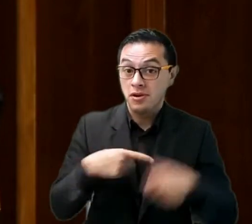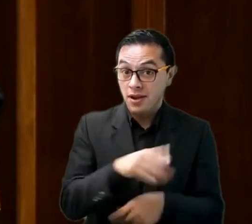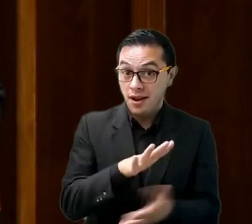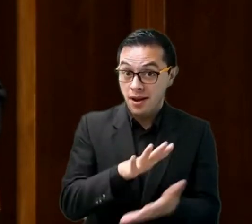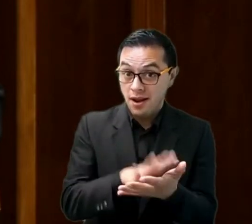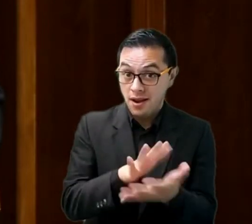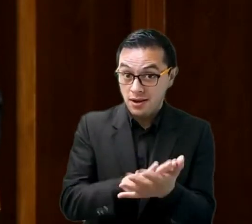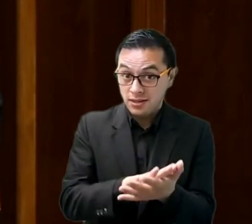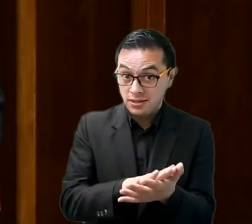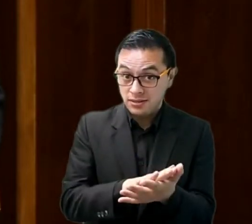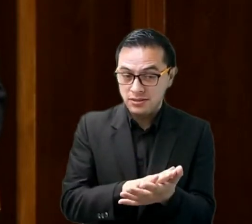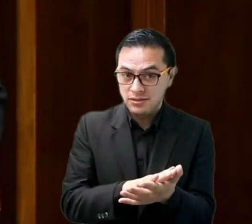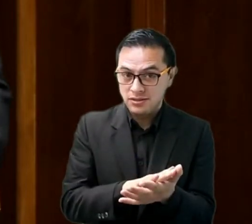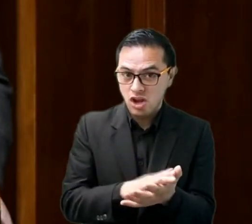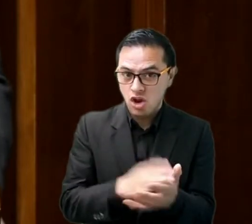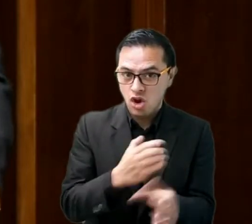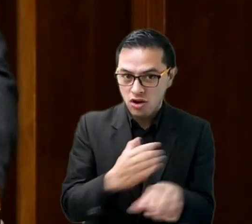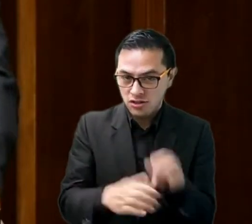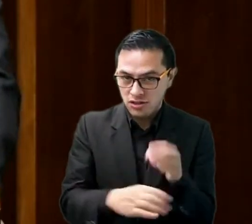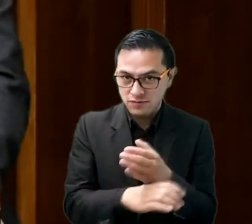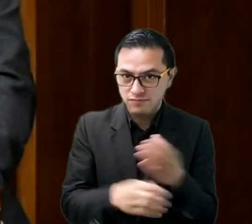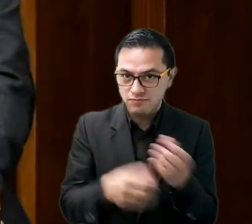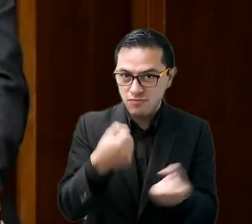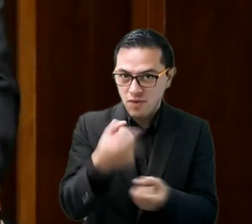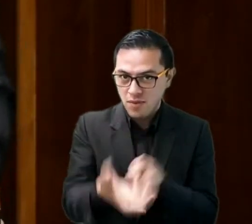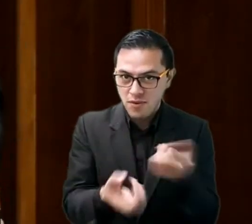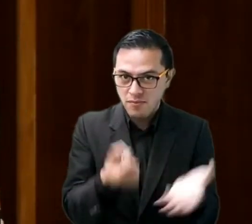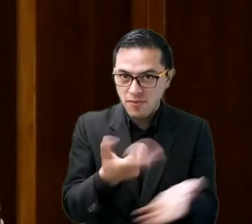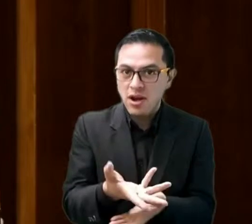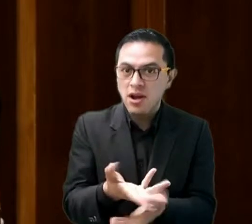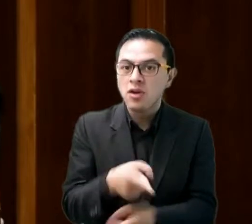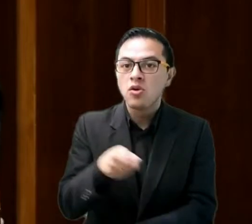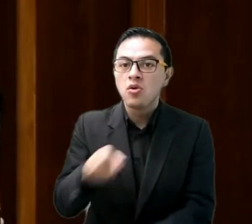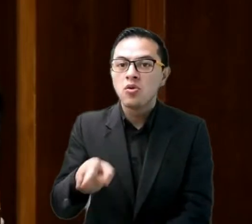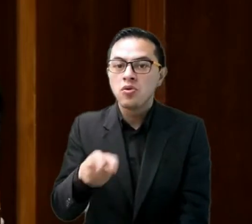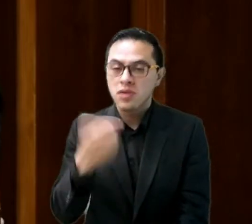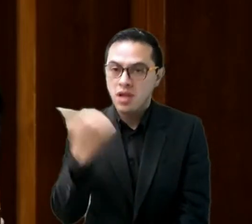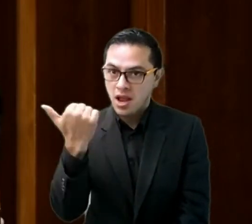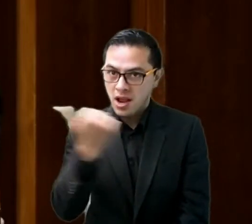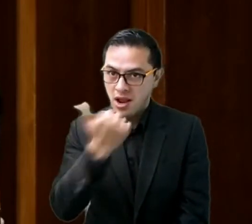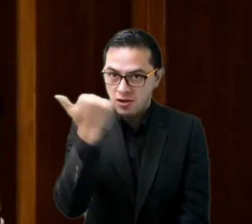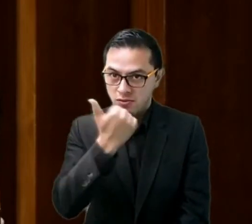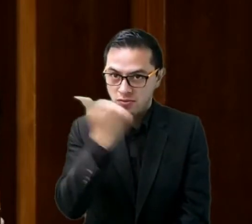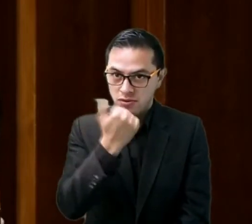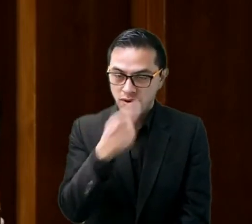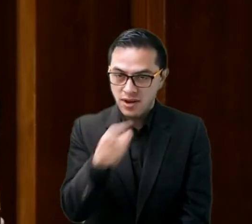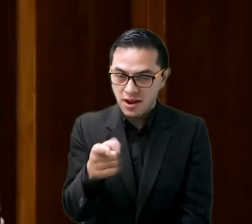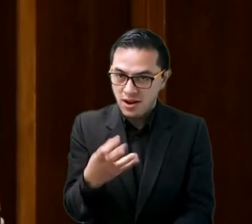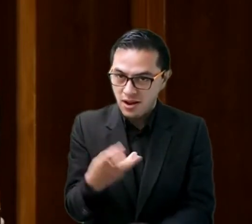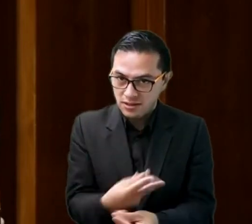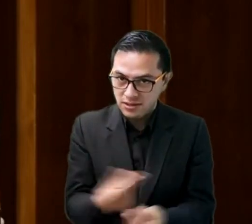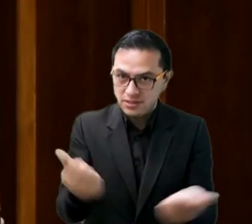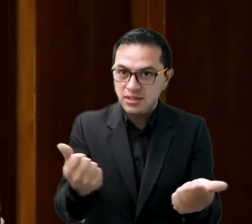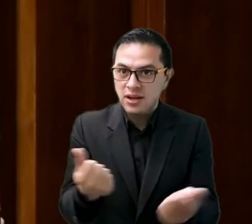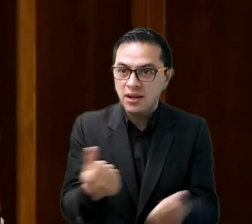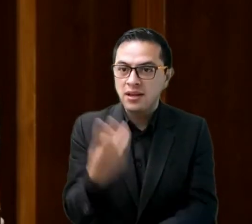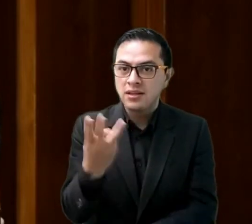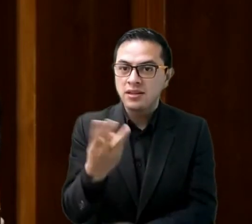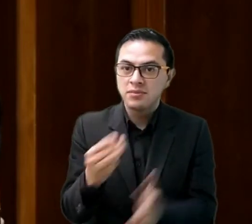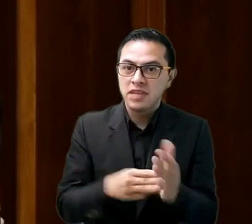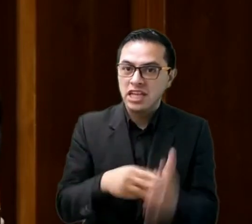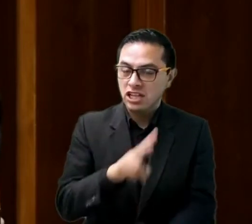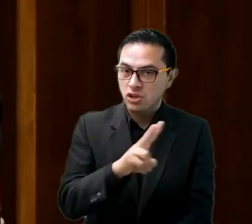un estudiante nos cuesta 3,200 pesos mensuales, algo estamos haciendo